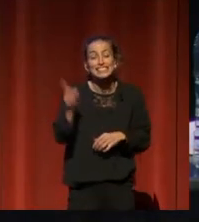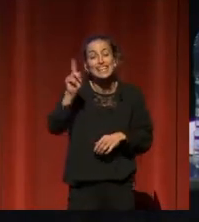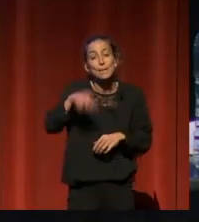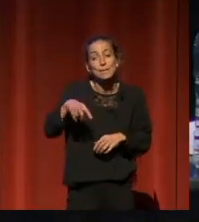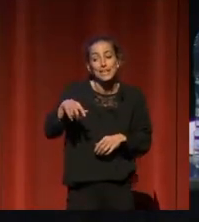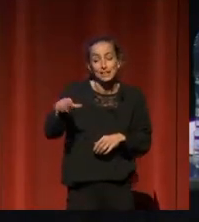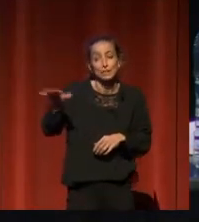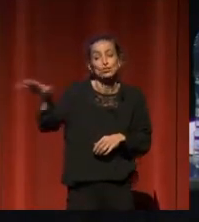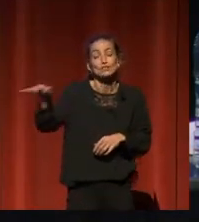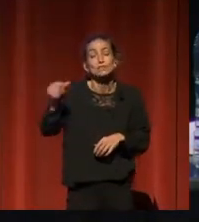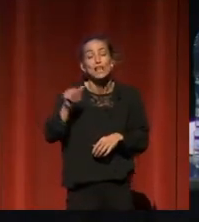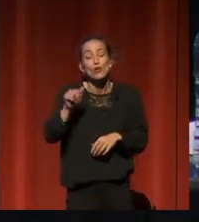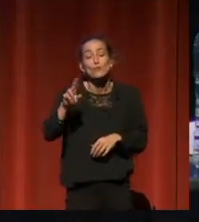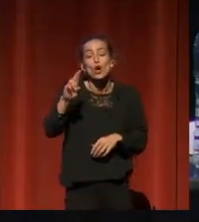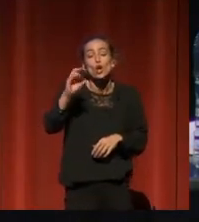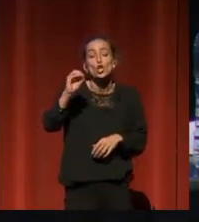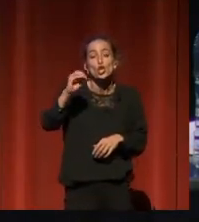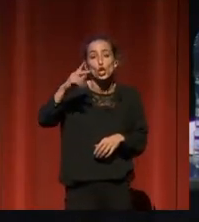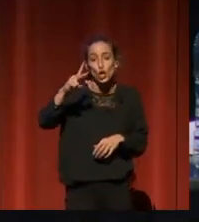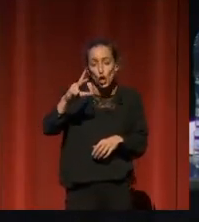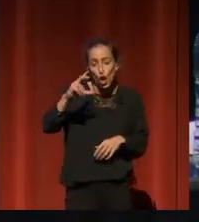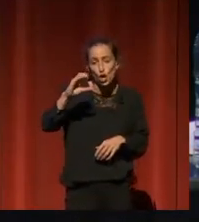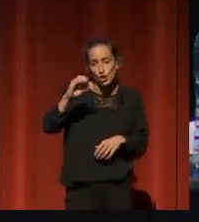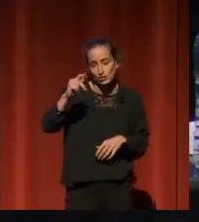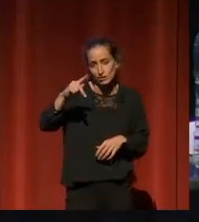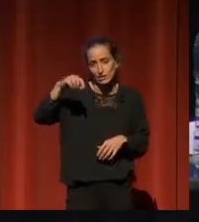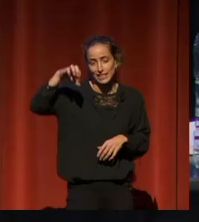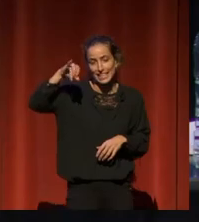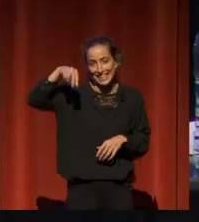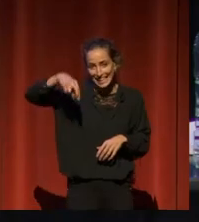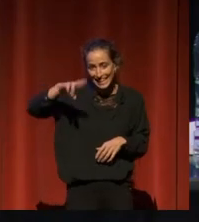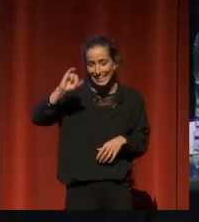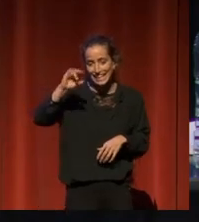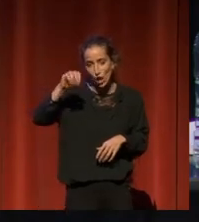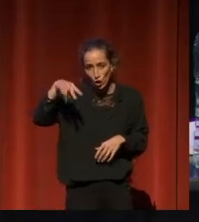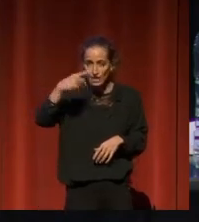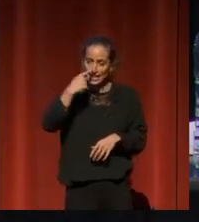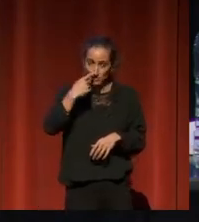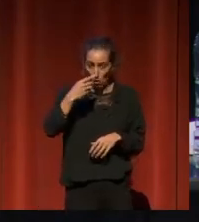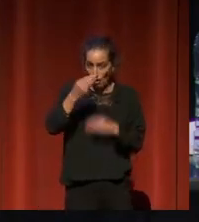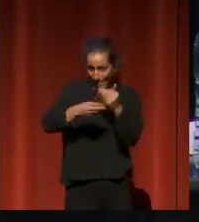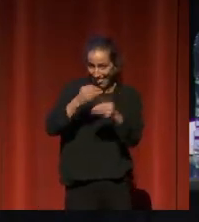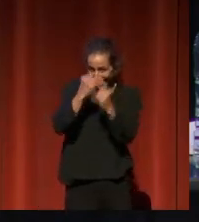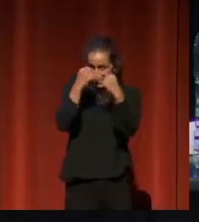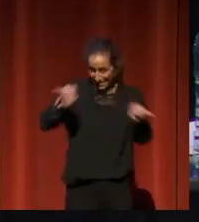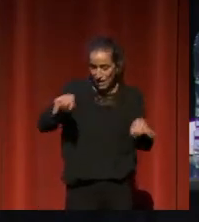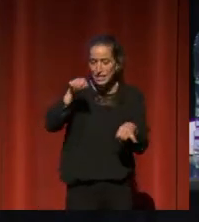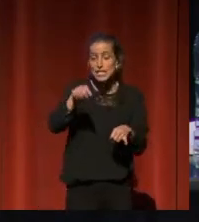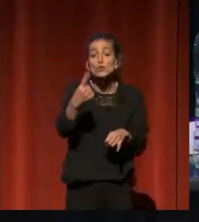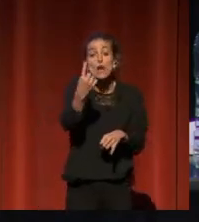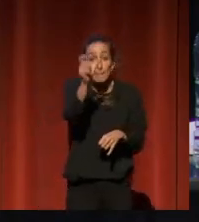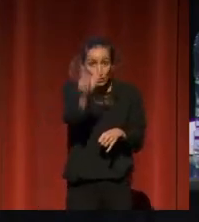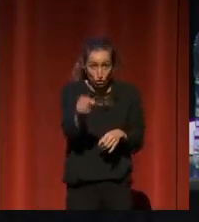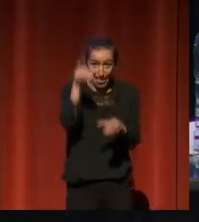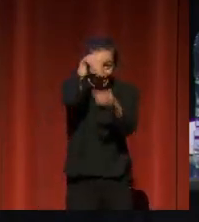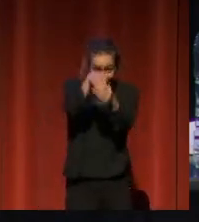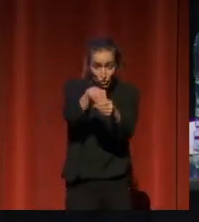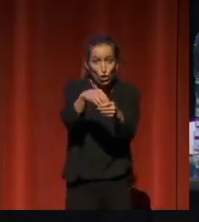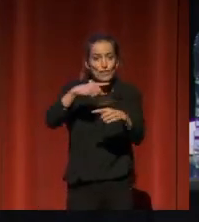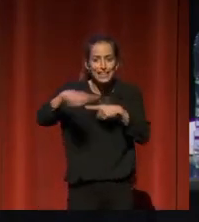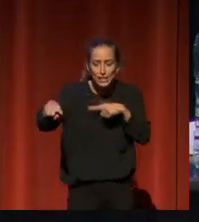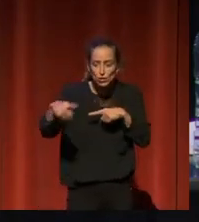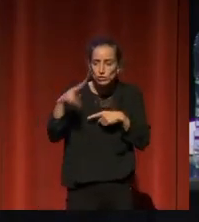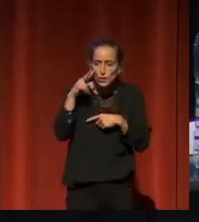rock and r que se hace en Lisboa e y una de las personas de la dirección le han gustado